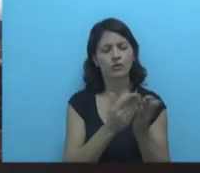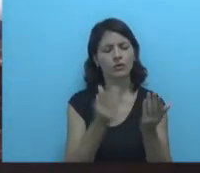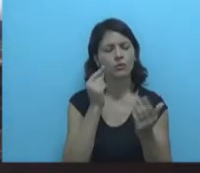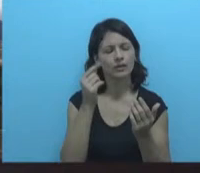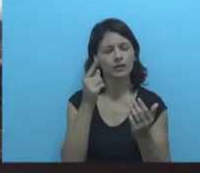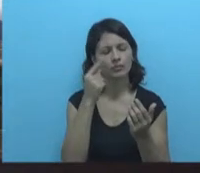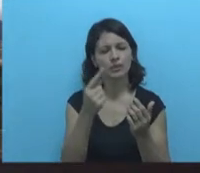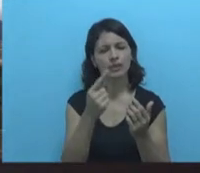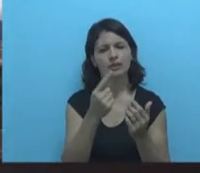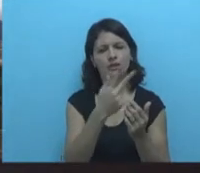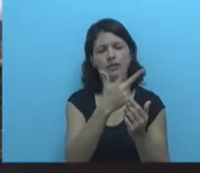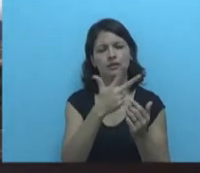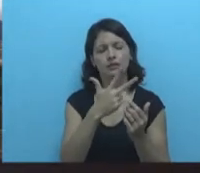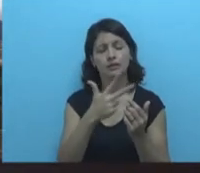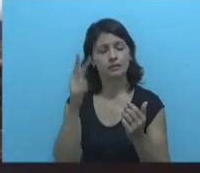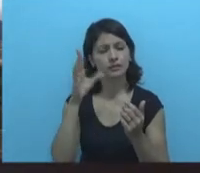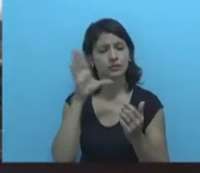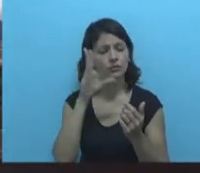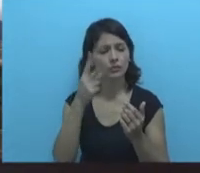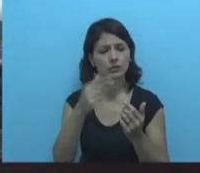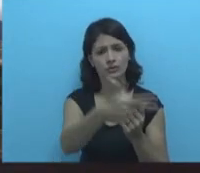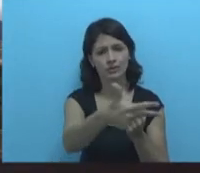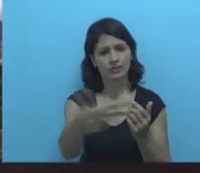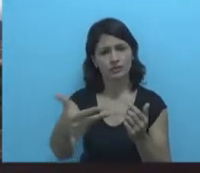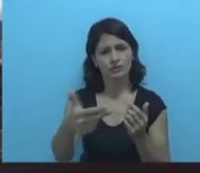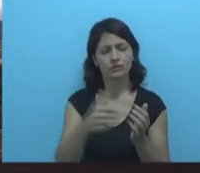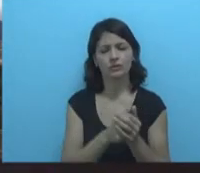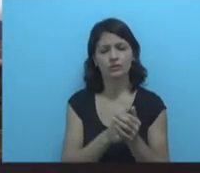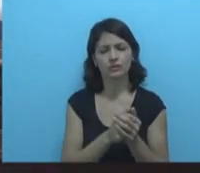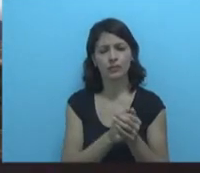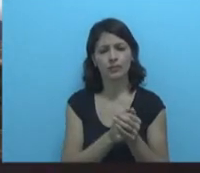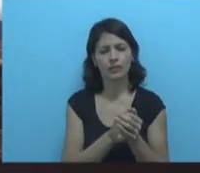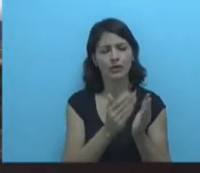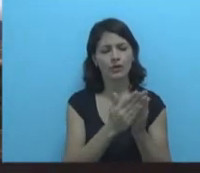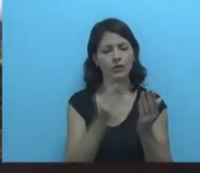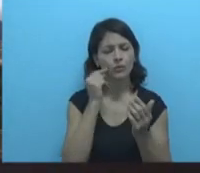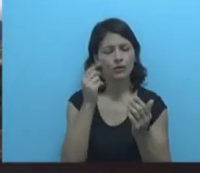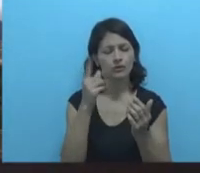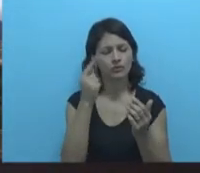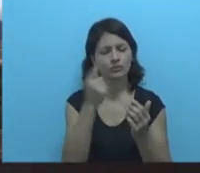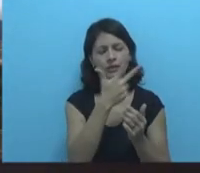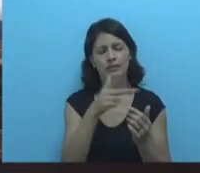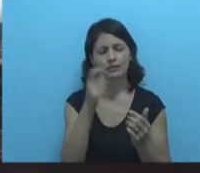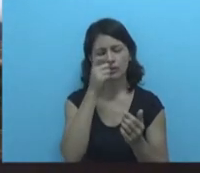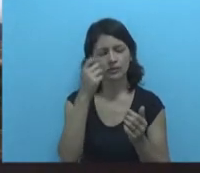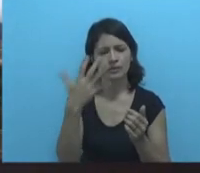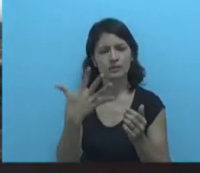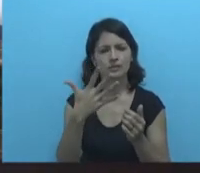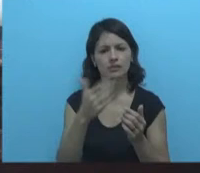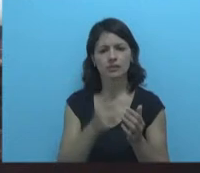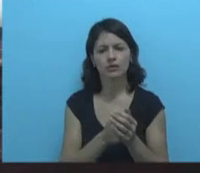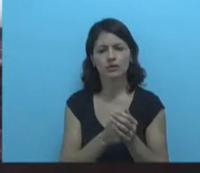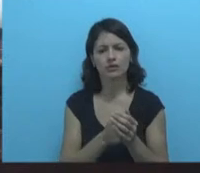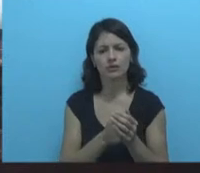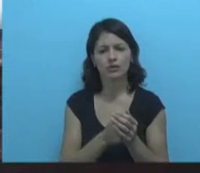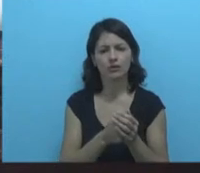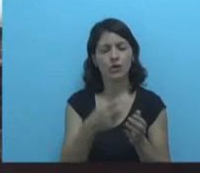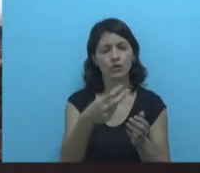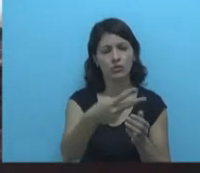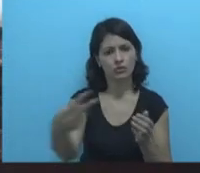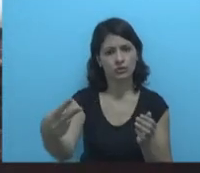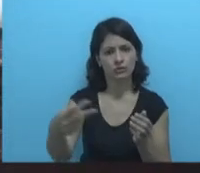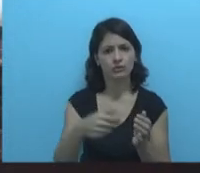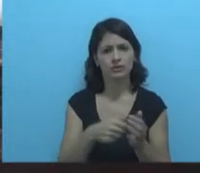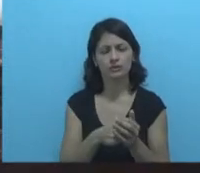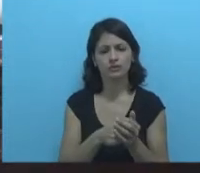40.352, diputado González, preferencia para tres sesiones. Expediente 42.325, diputada Armas Velavi, preferencia para dos